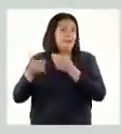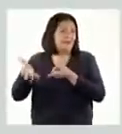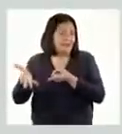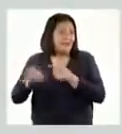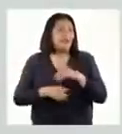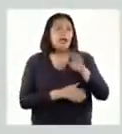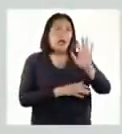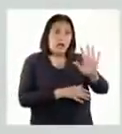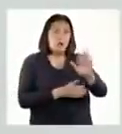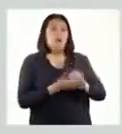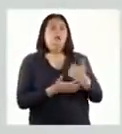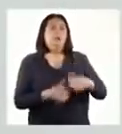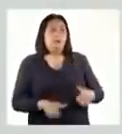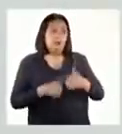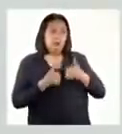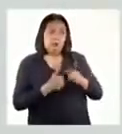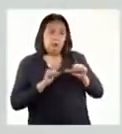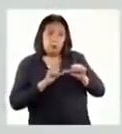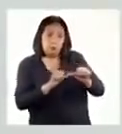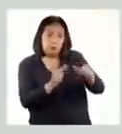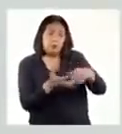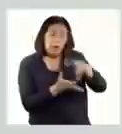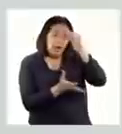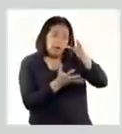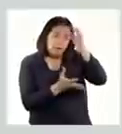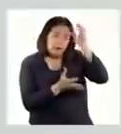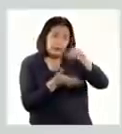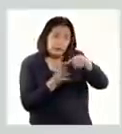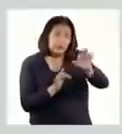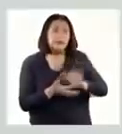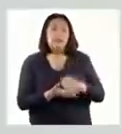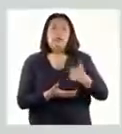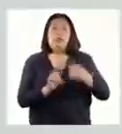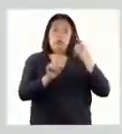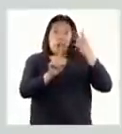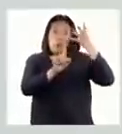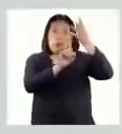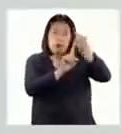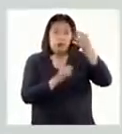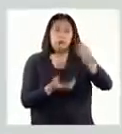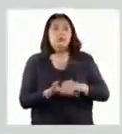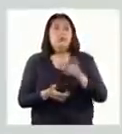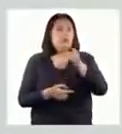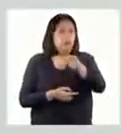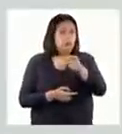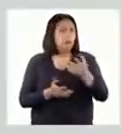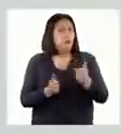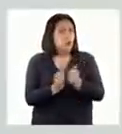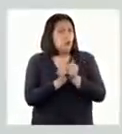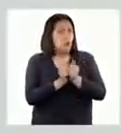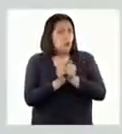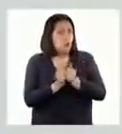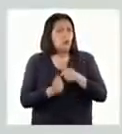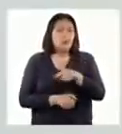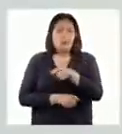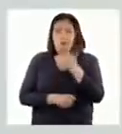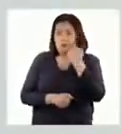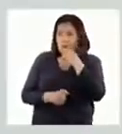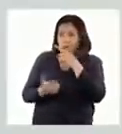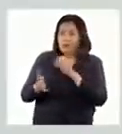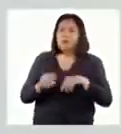Ahora, para seguir aprendiendo y cumplir nuestro reto de hoy, quiero que juntos y